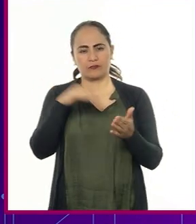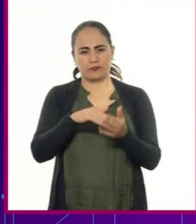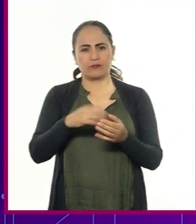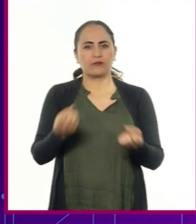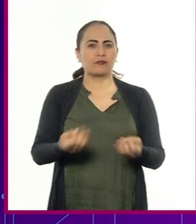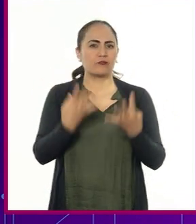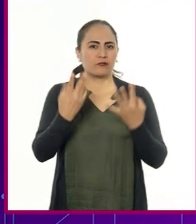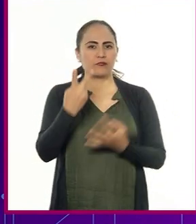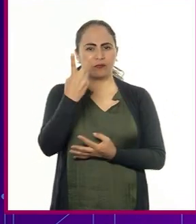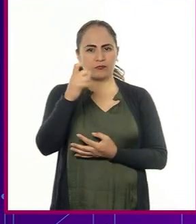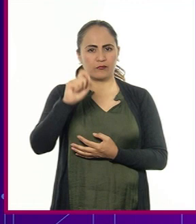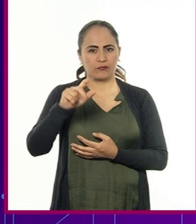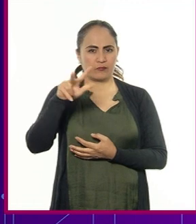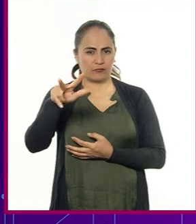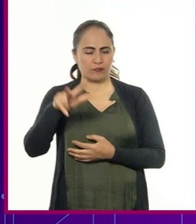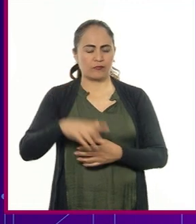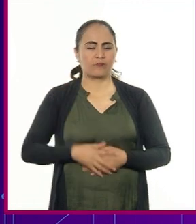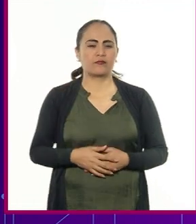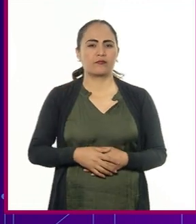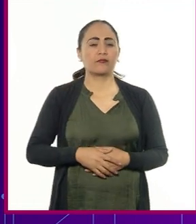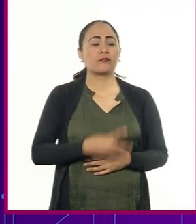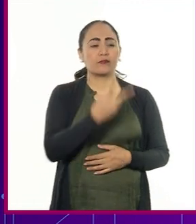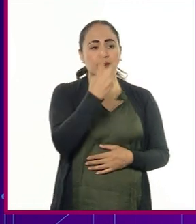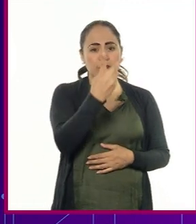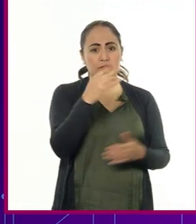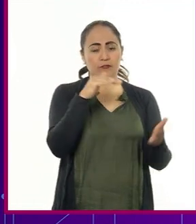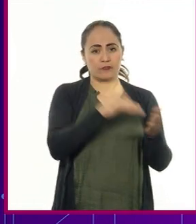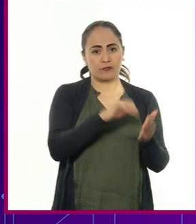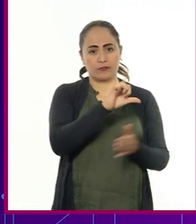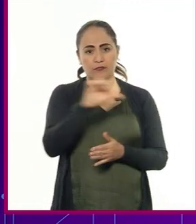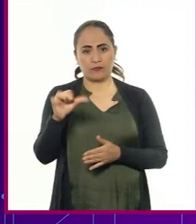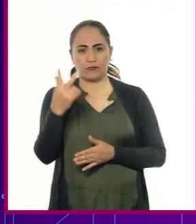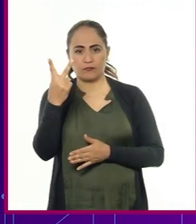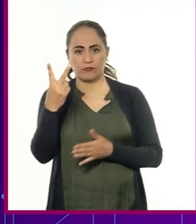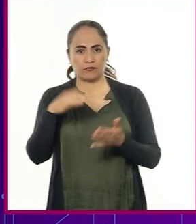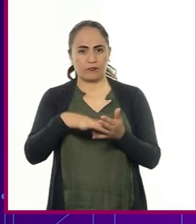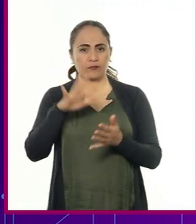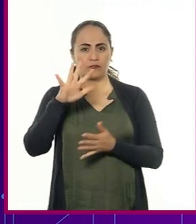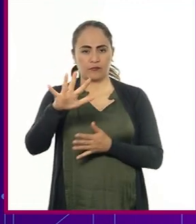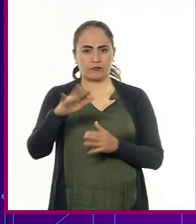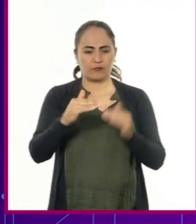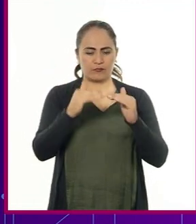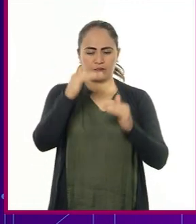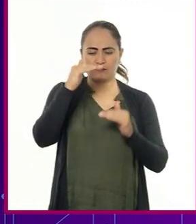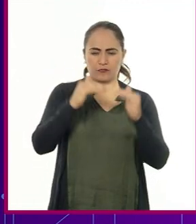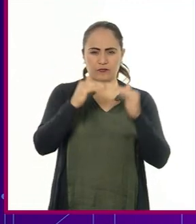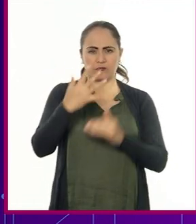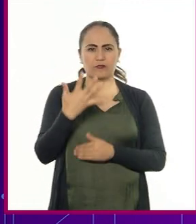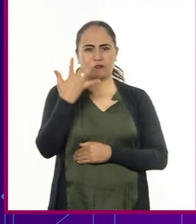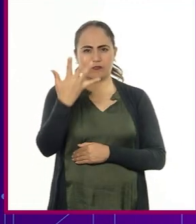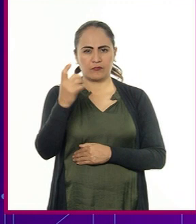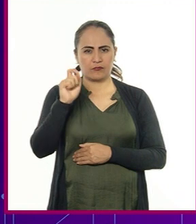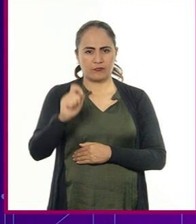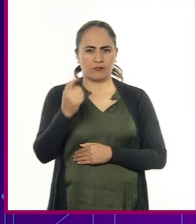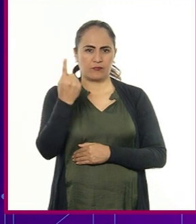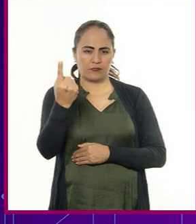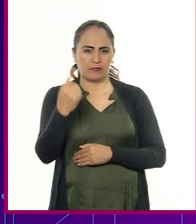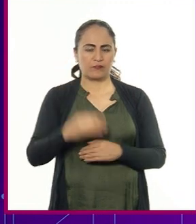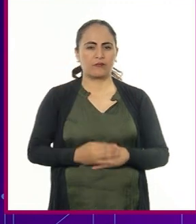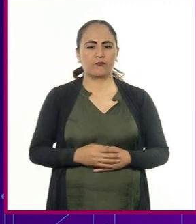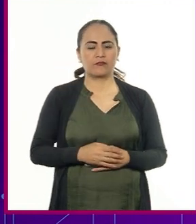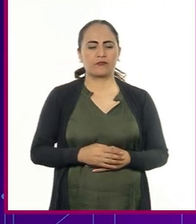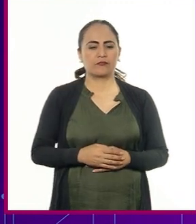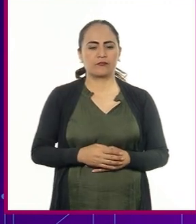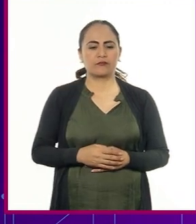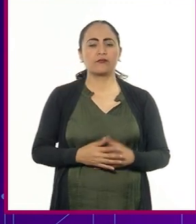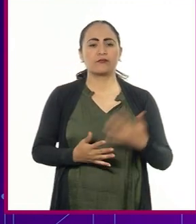de 2.8. Del 2000 al 2005, la diferencia es de 5.1.